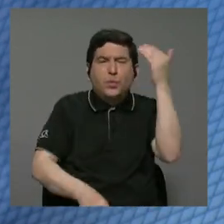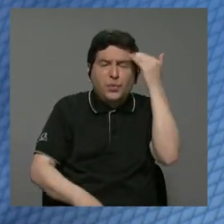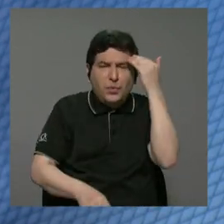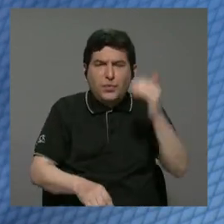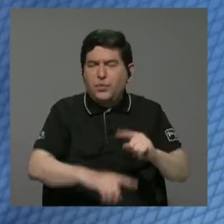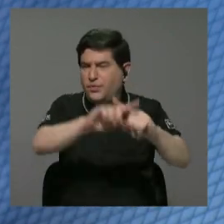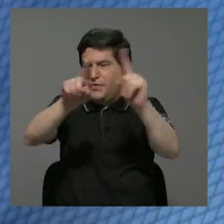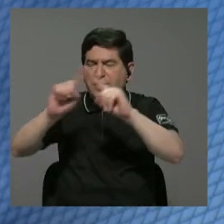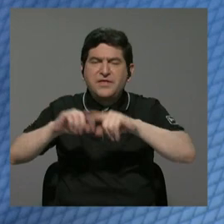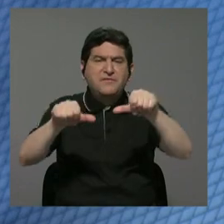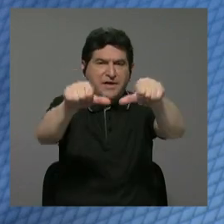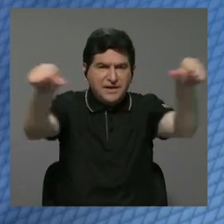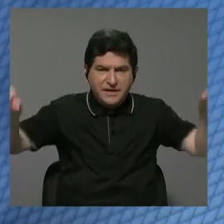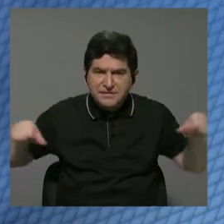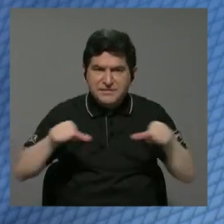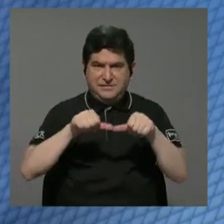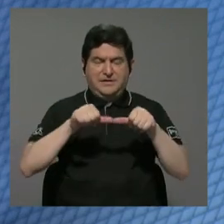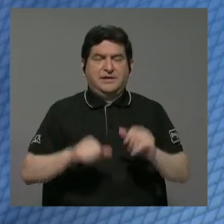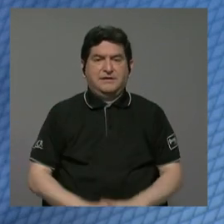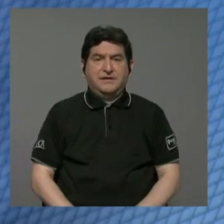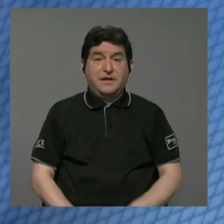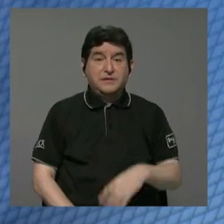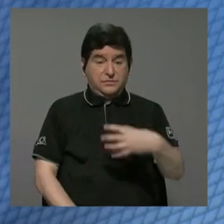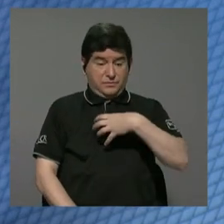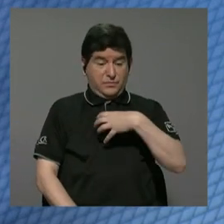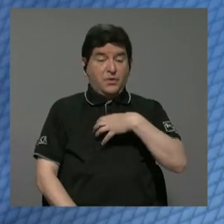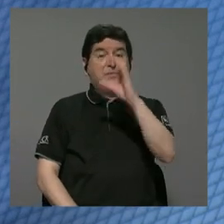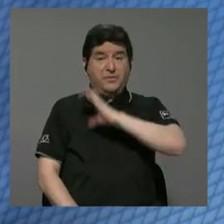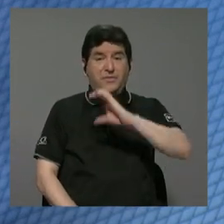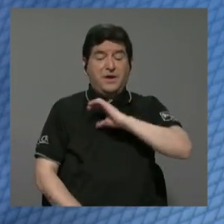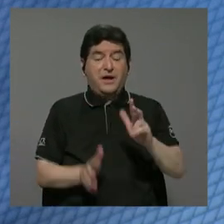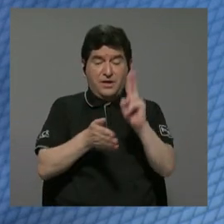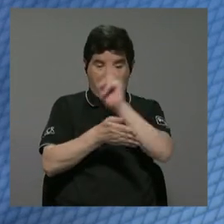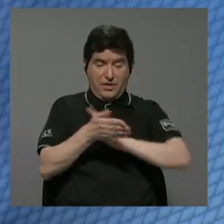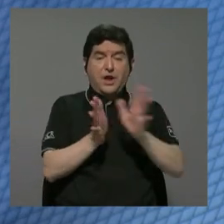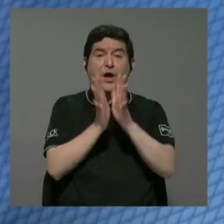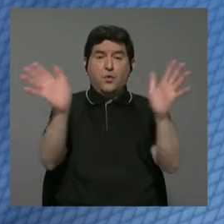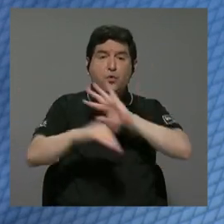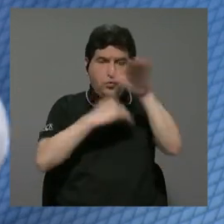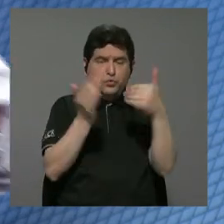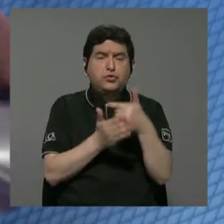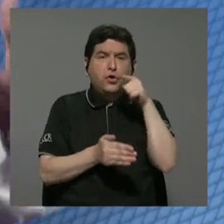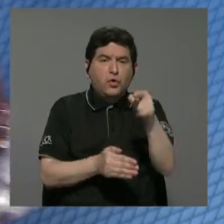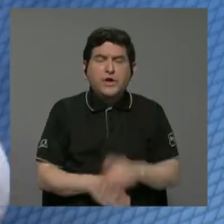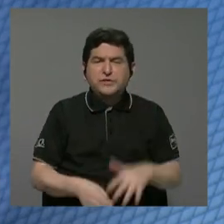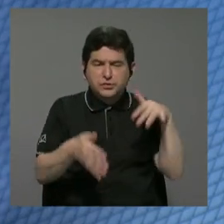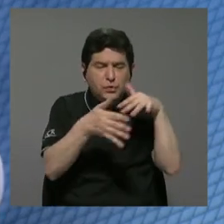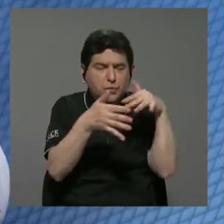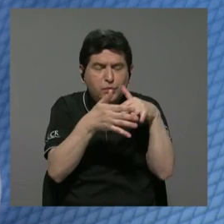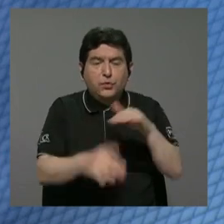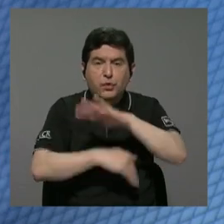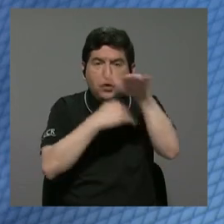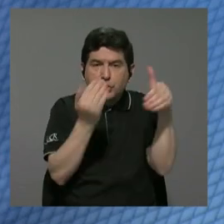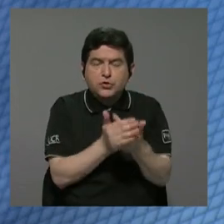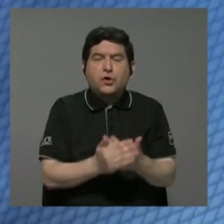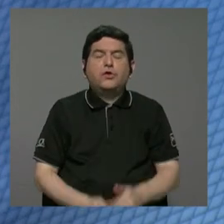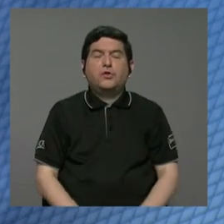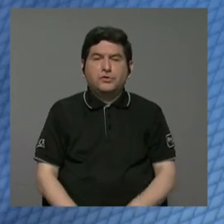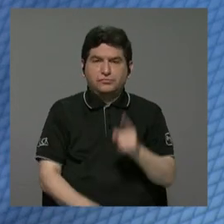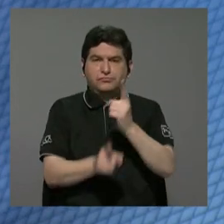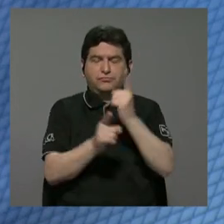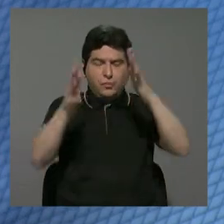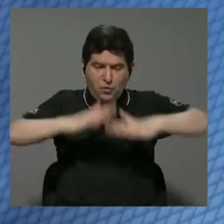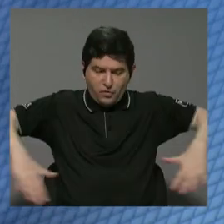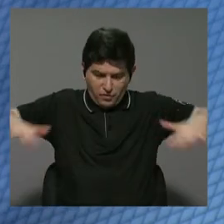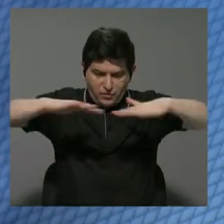de competencias, disciplinas, etcétera, que es lo propio de la universidad pública, ¿verdad? Cultivar todo esto. Entonces, y todas necesitan y todas merecen el